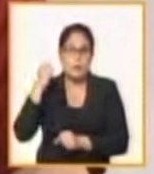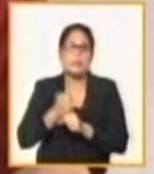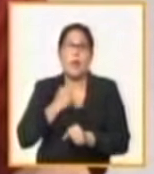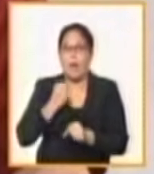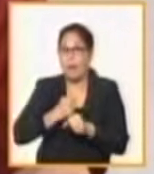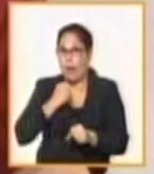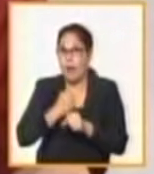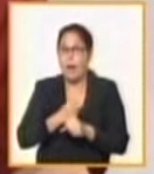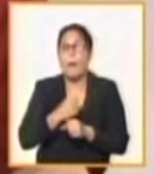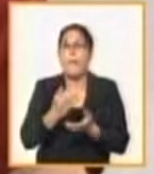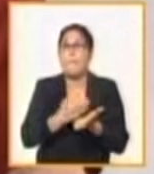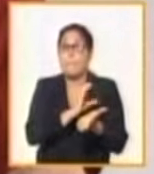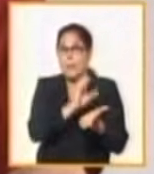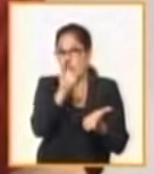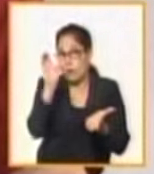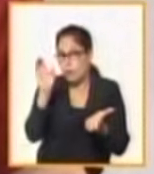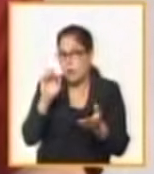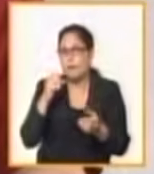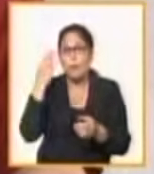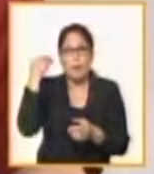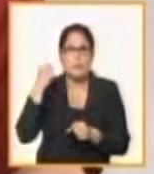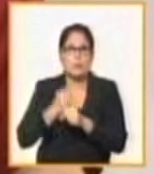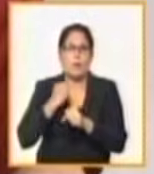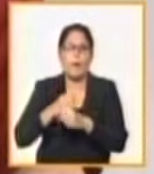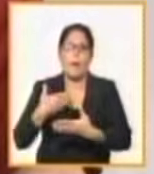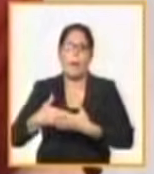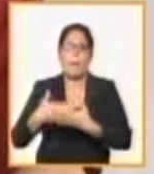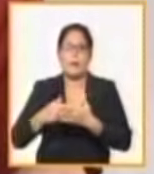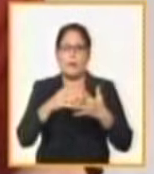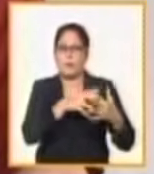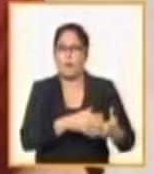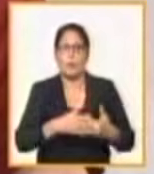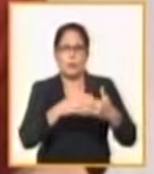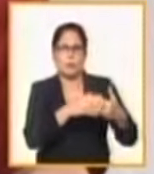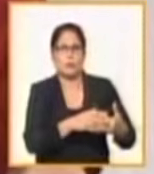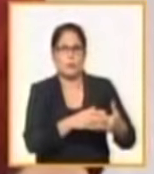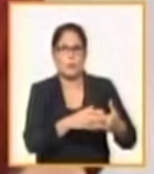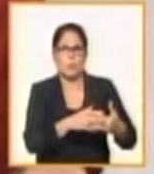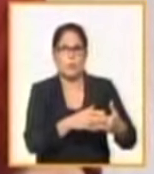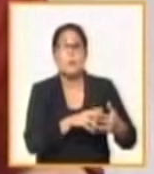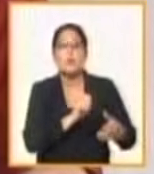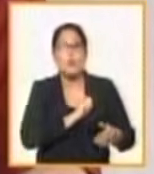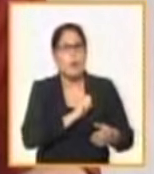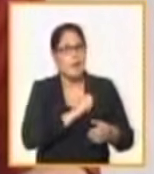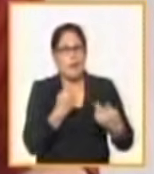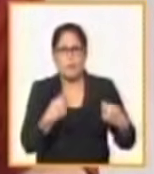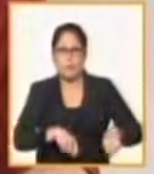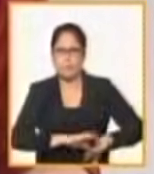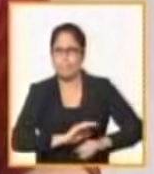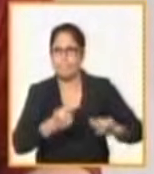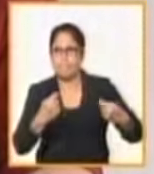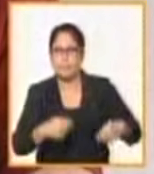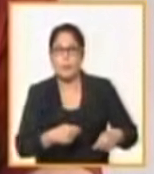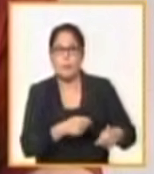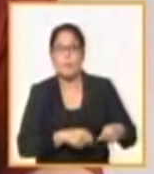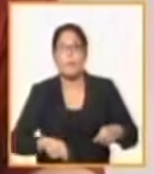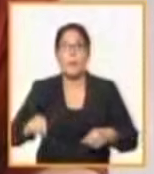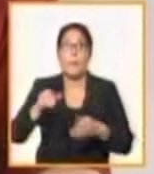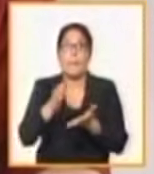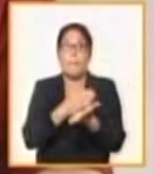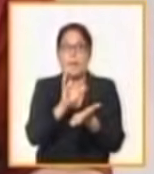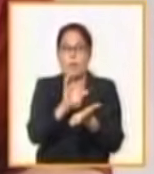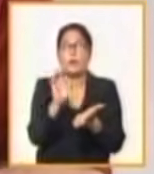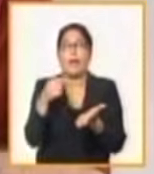años antes en una empresa norteamericana y quería salir de allí, y yo